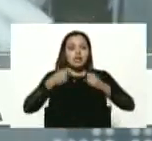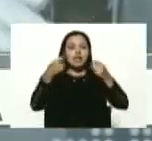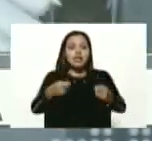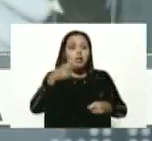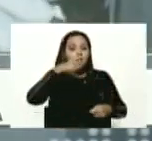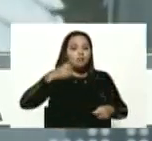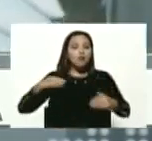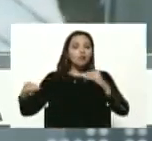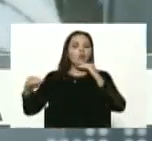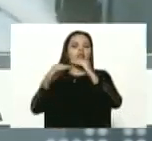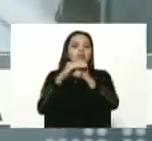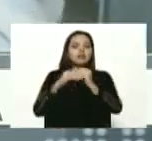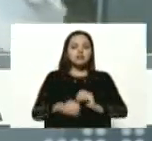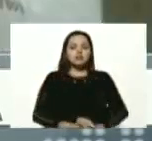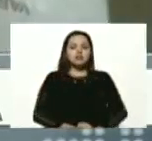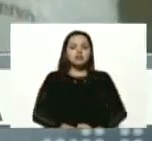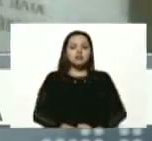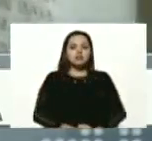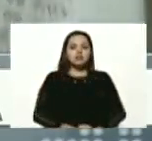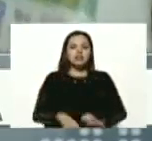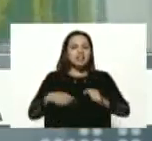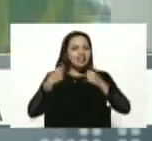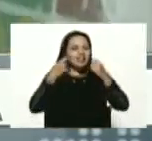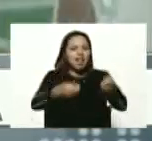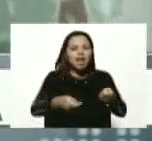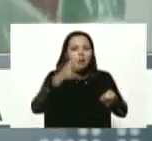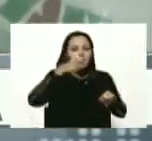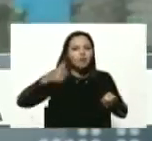igualdad, para garantizarle al pueblo